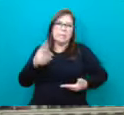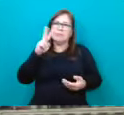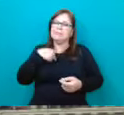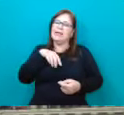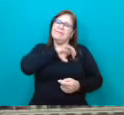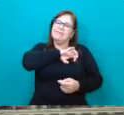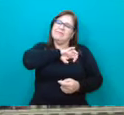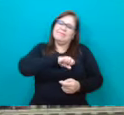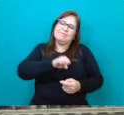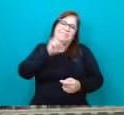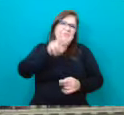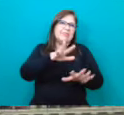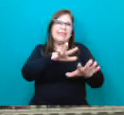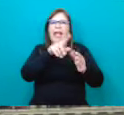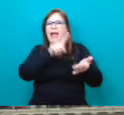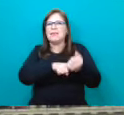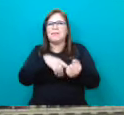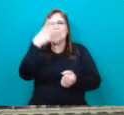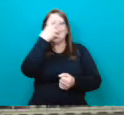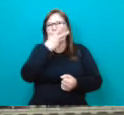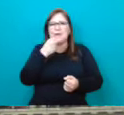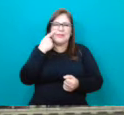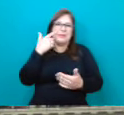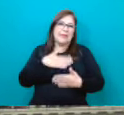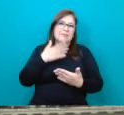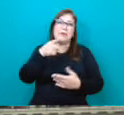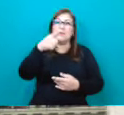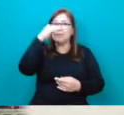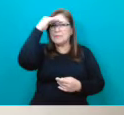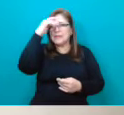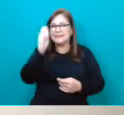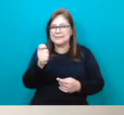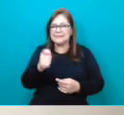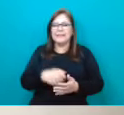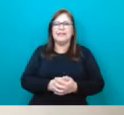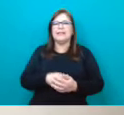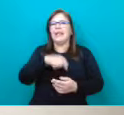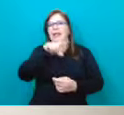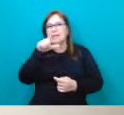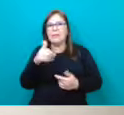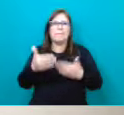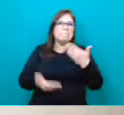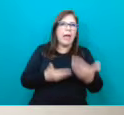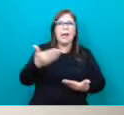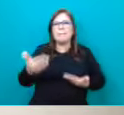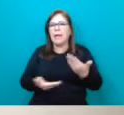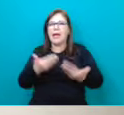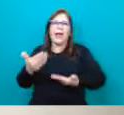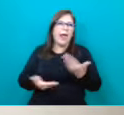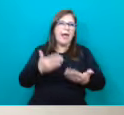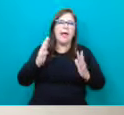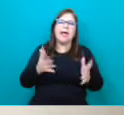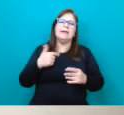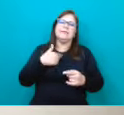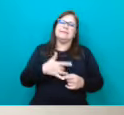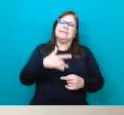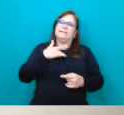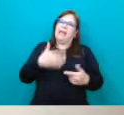fascina y que es un espectáculo y una gozada. ver, ¿qué te pareció? Ay, pues después de tanto baile y